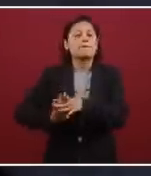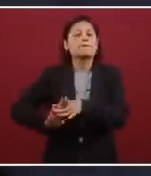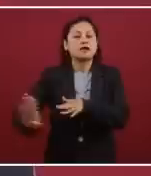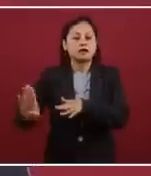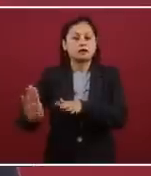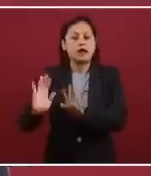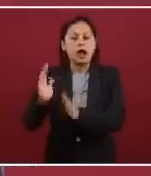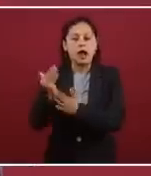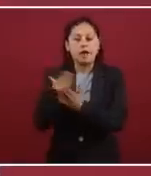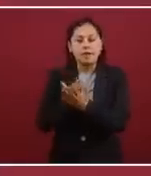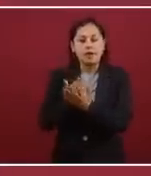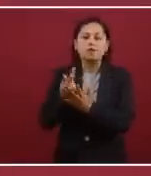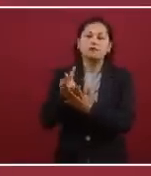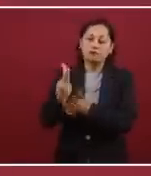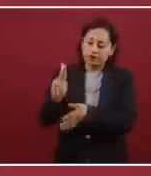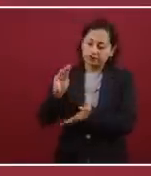ir